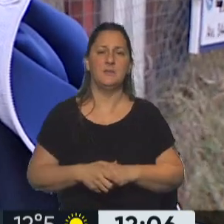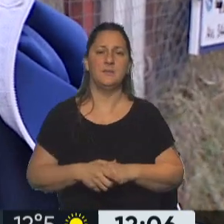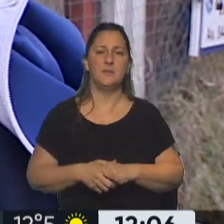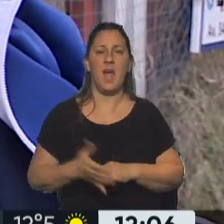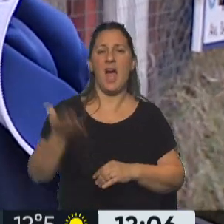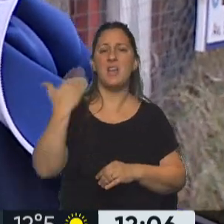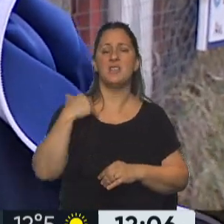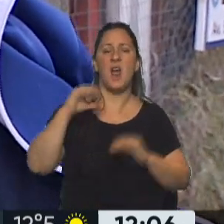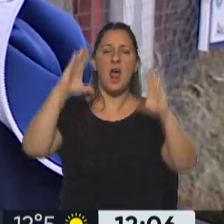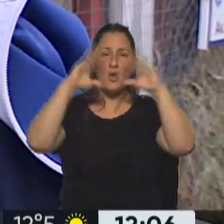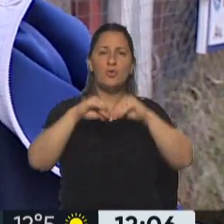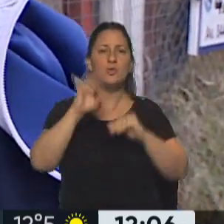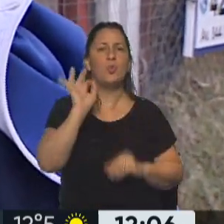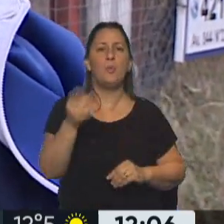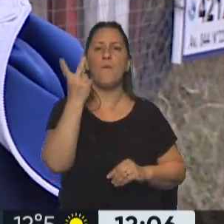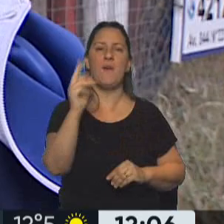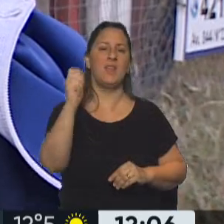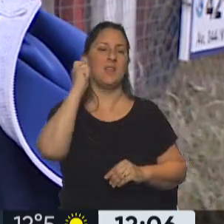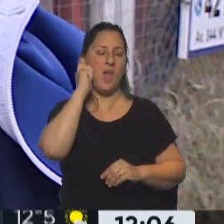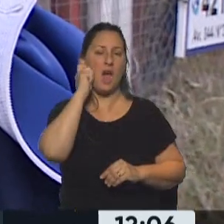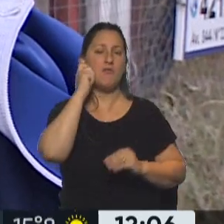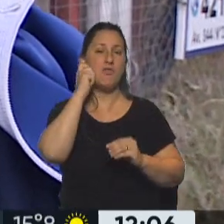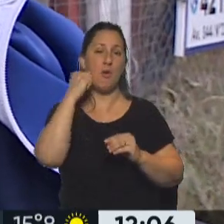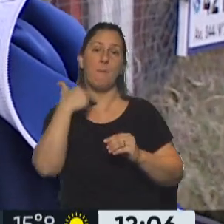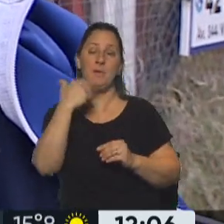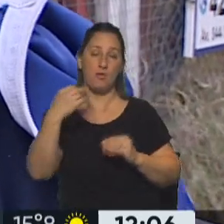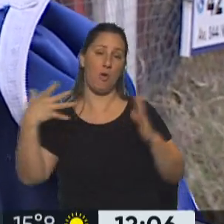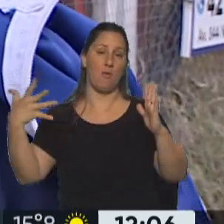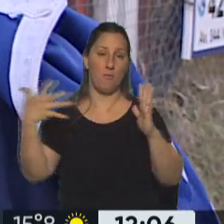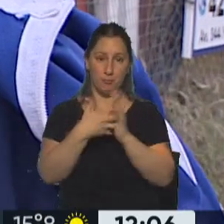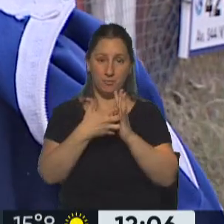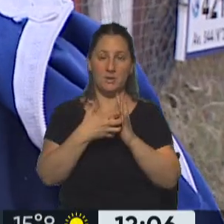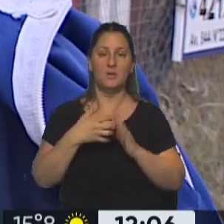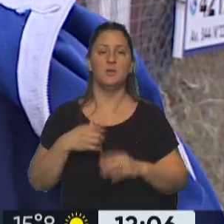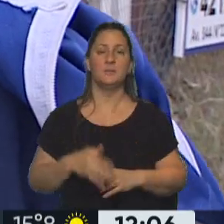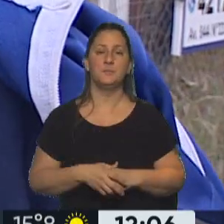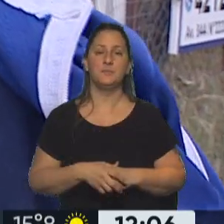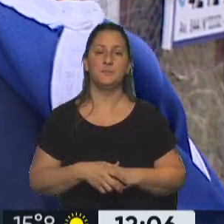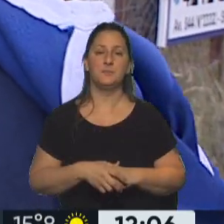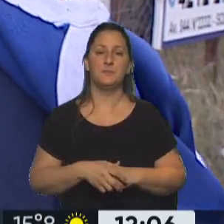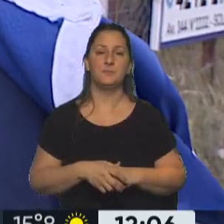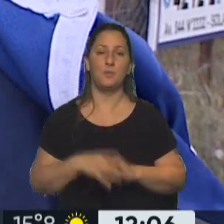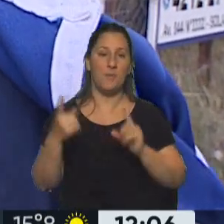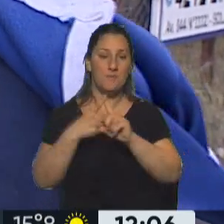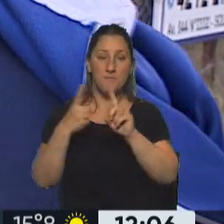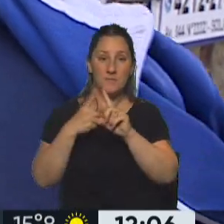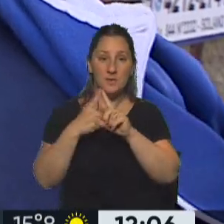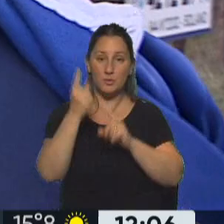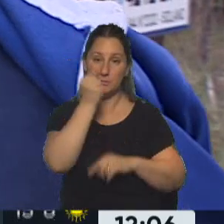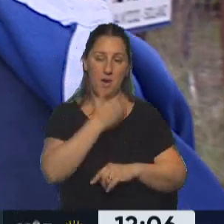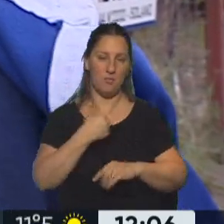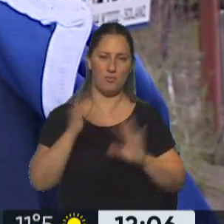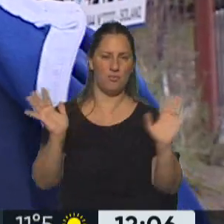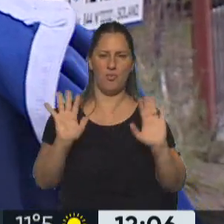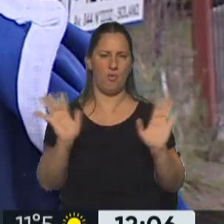enteramos anoche que vi una persona de 20 años que había atropellado. ¿Hablarías con los padres vos? No. En este momento